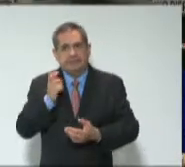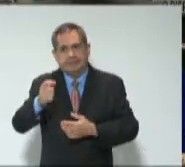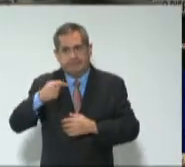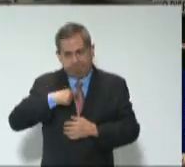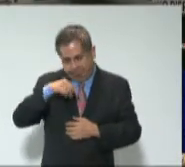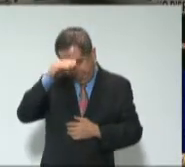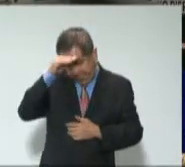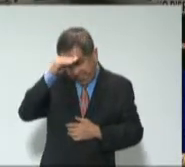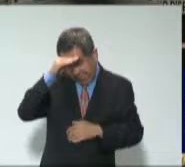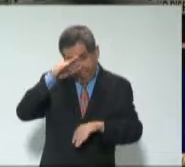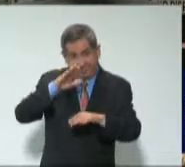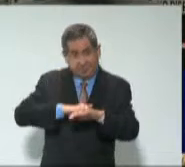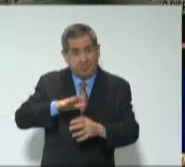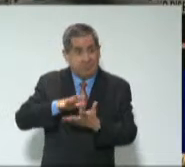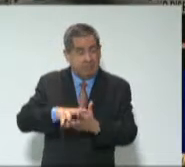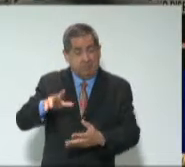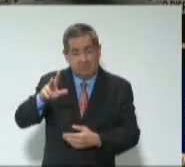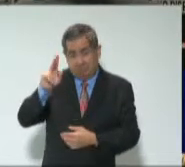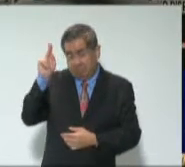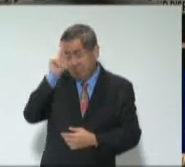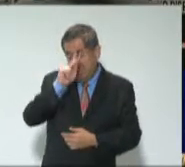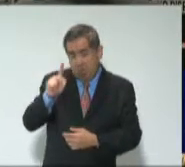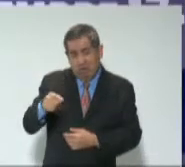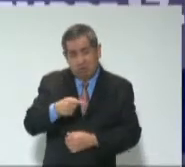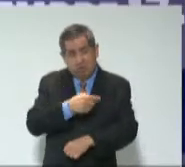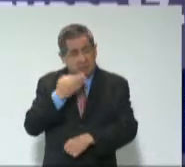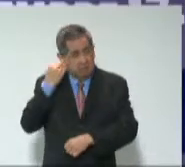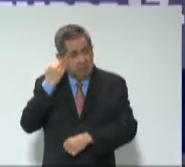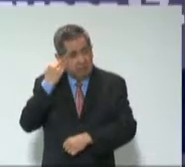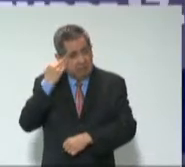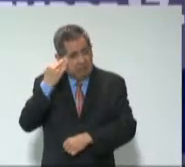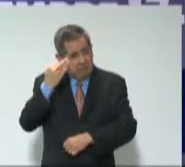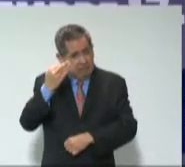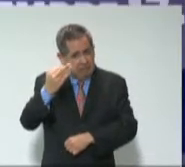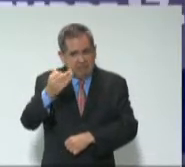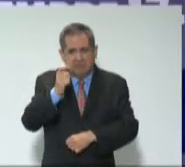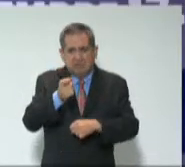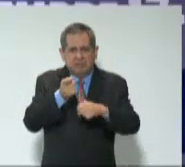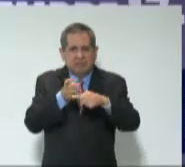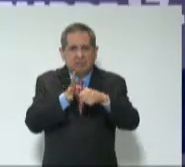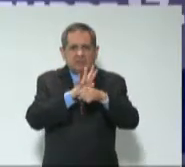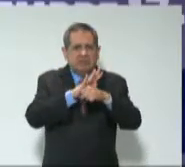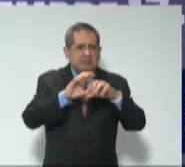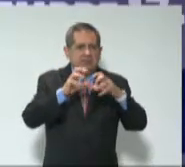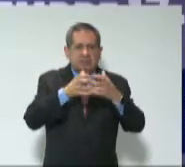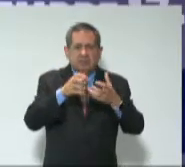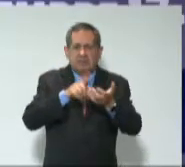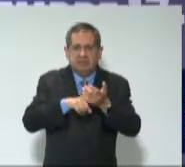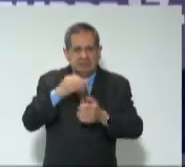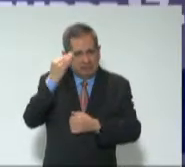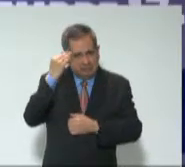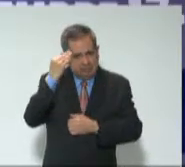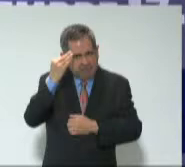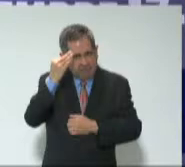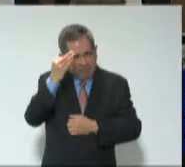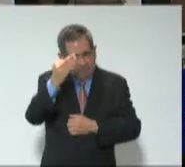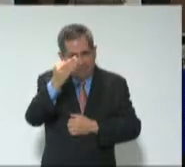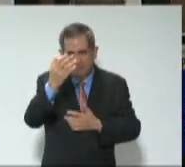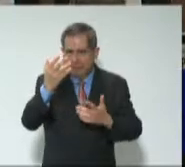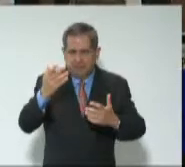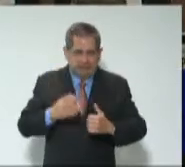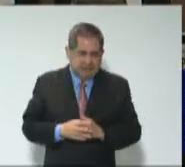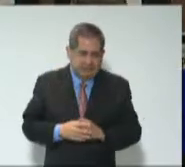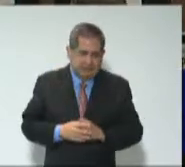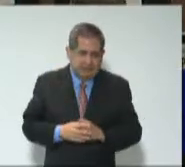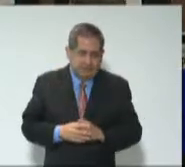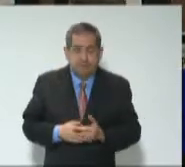de mucha mayor y prolongada duración como es la pandemia del covid-19 y en esta ocasión